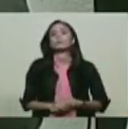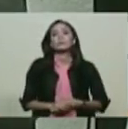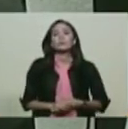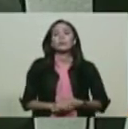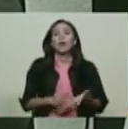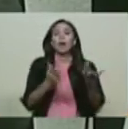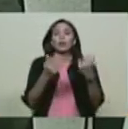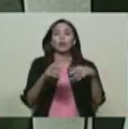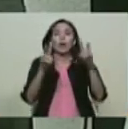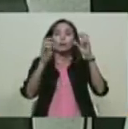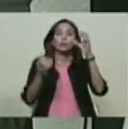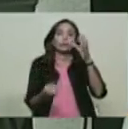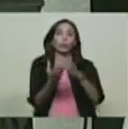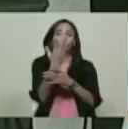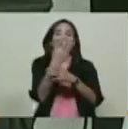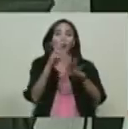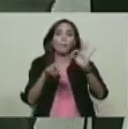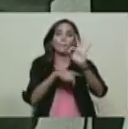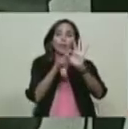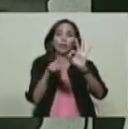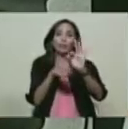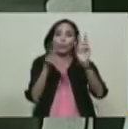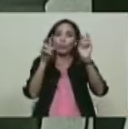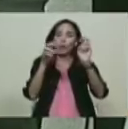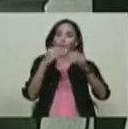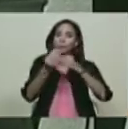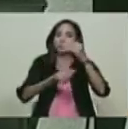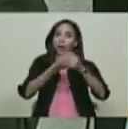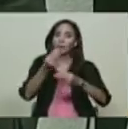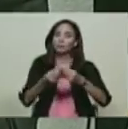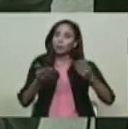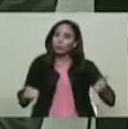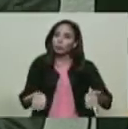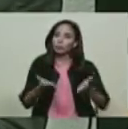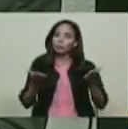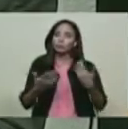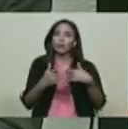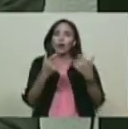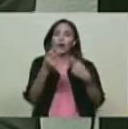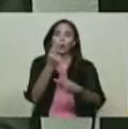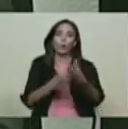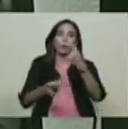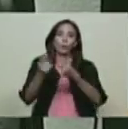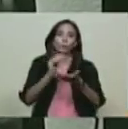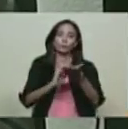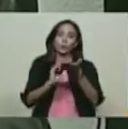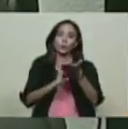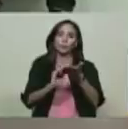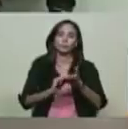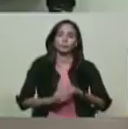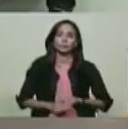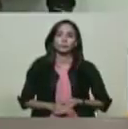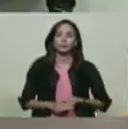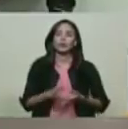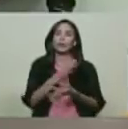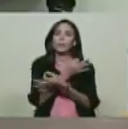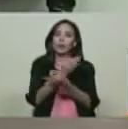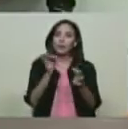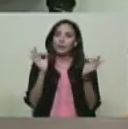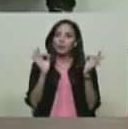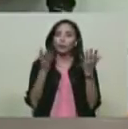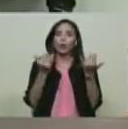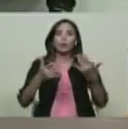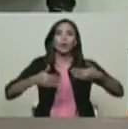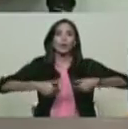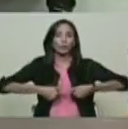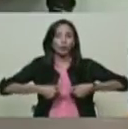el petro como una fortaleza más del pueblo venezolano para seguir dándole fortaleza al sistema financiero. Correcto. Nosotros tenemos que hacer un gran esfuerzo, lo